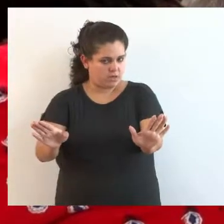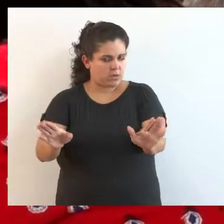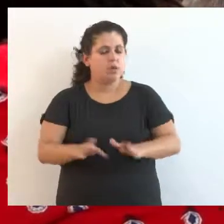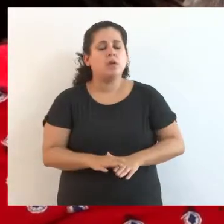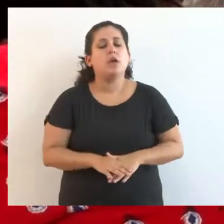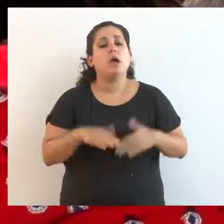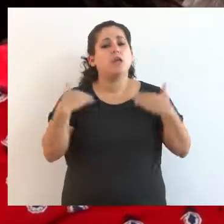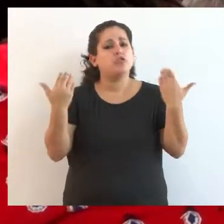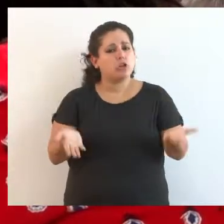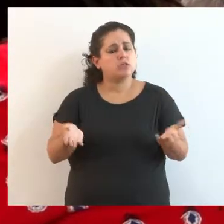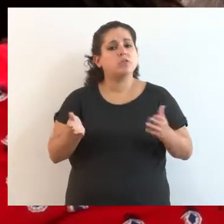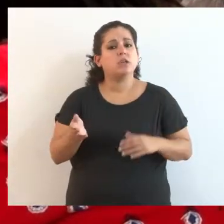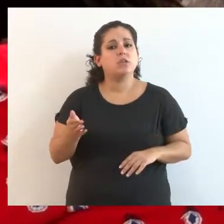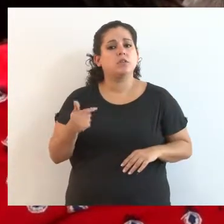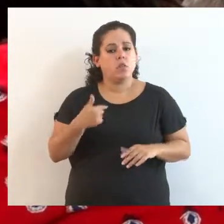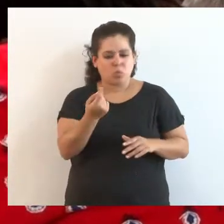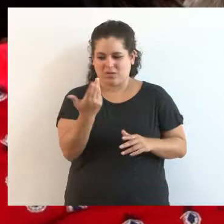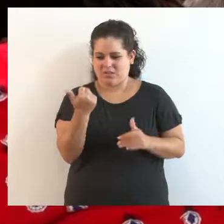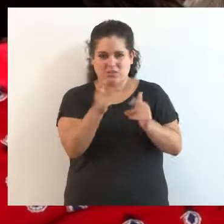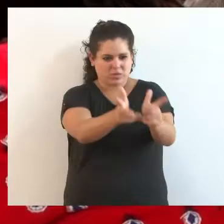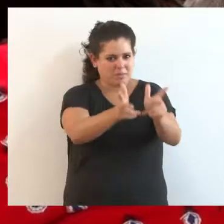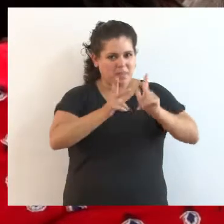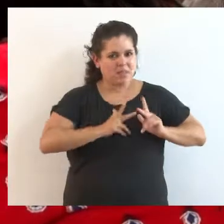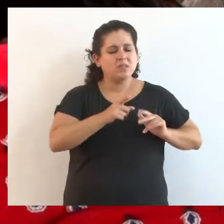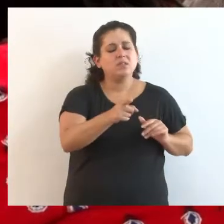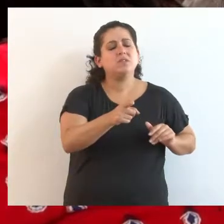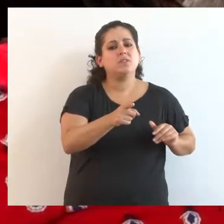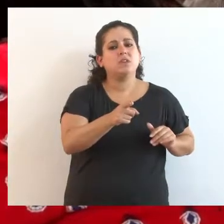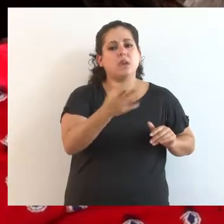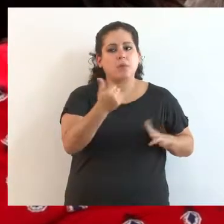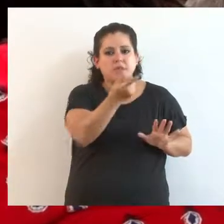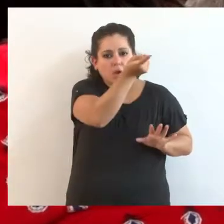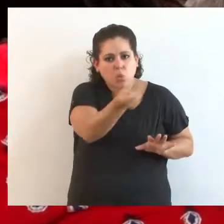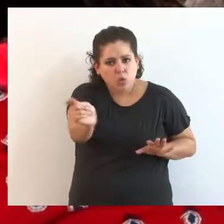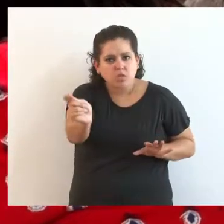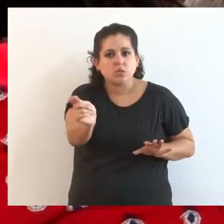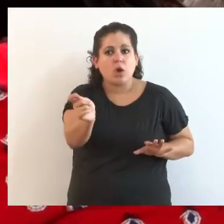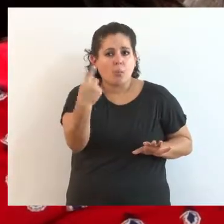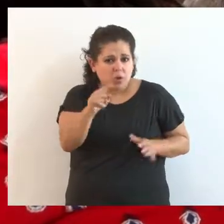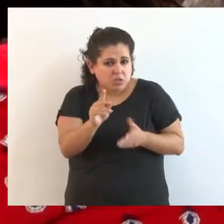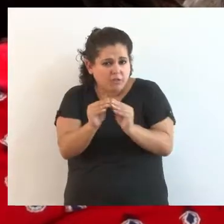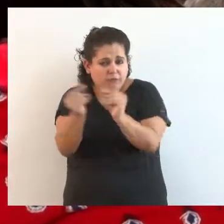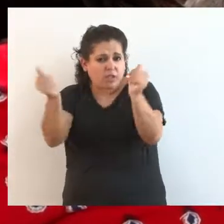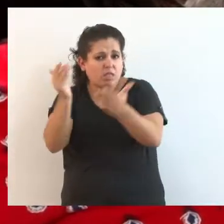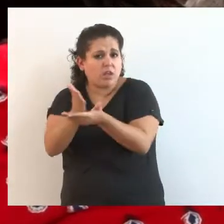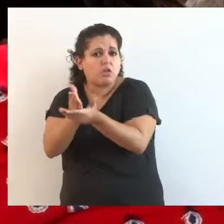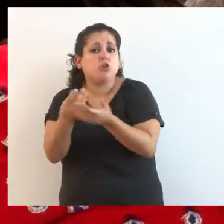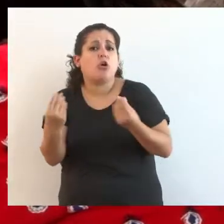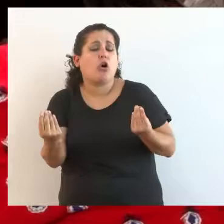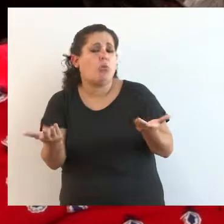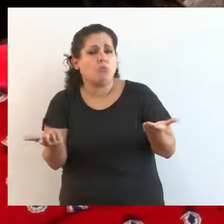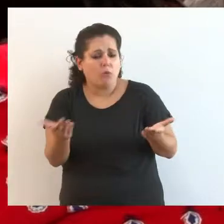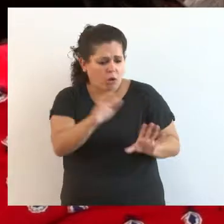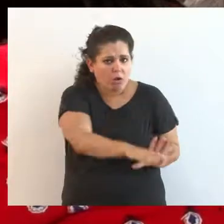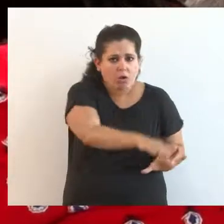La plena no es revocatoria. Entonces, usted decía recién de que le podía hacer un juicio. Si extinguen los derechos